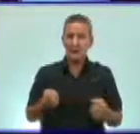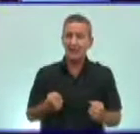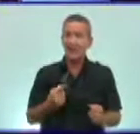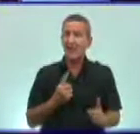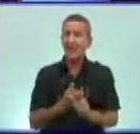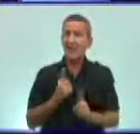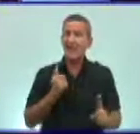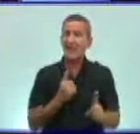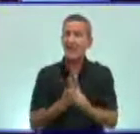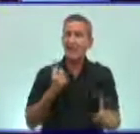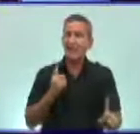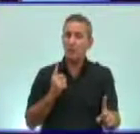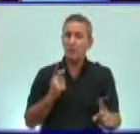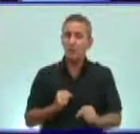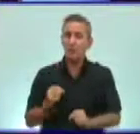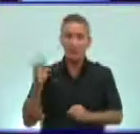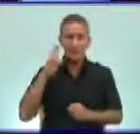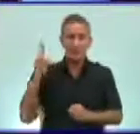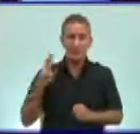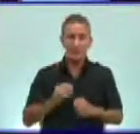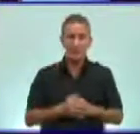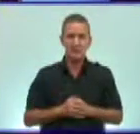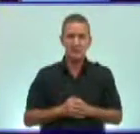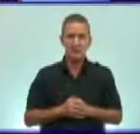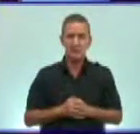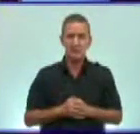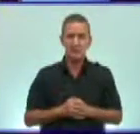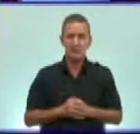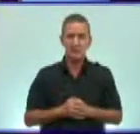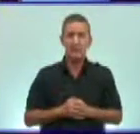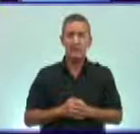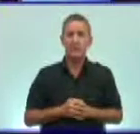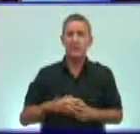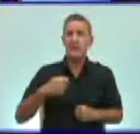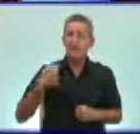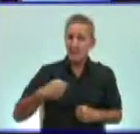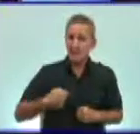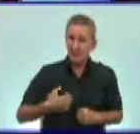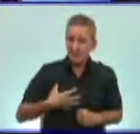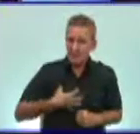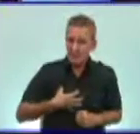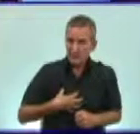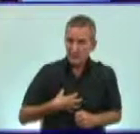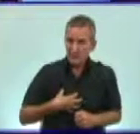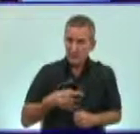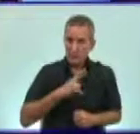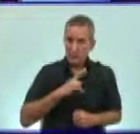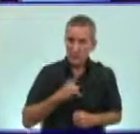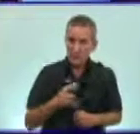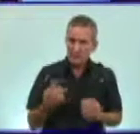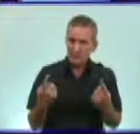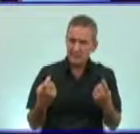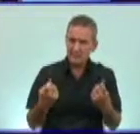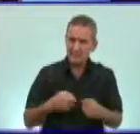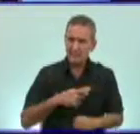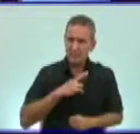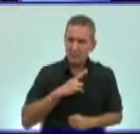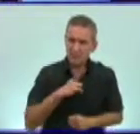Es decir, toda acción implica una respuesta, toda acción necesita una